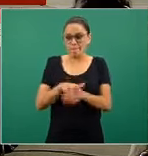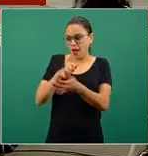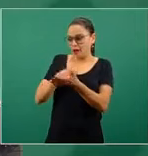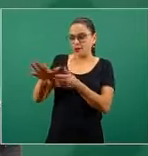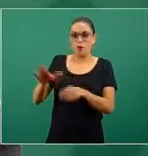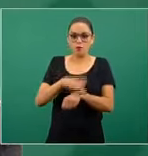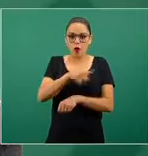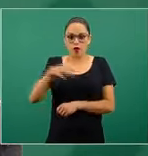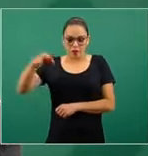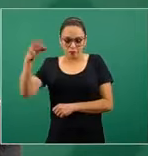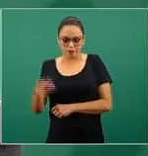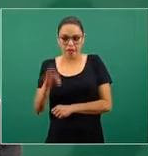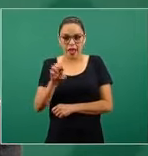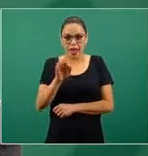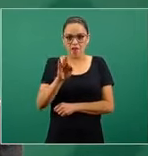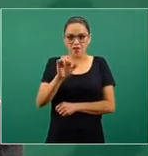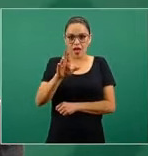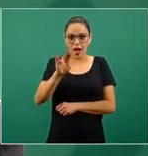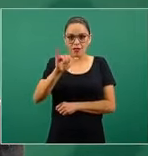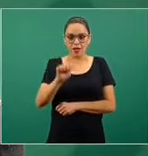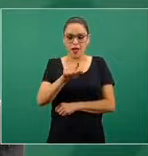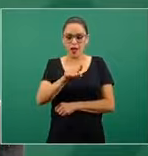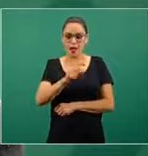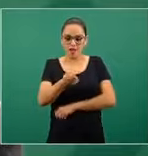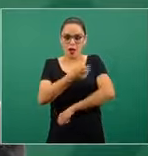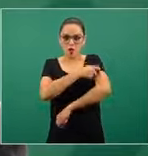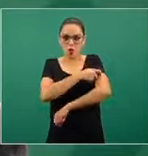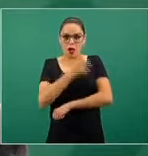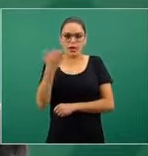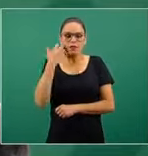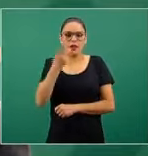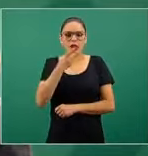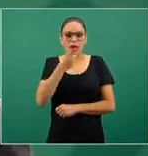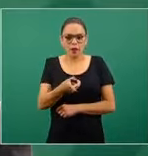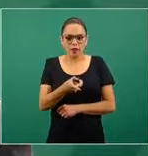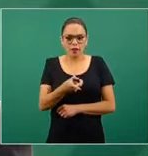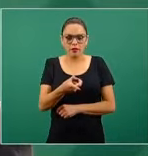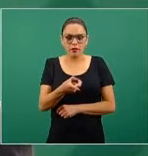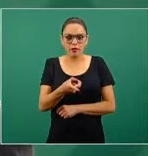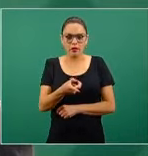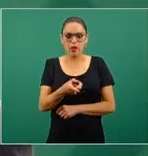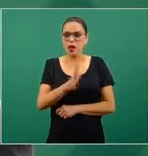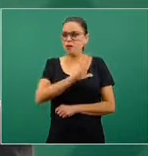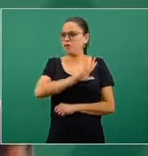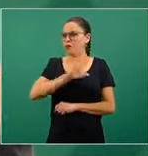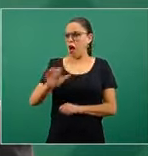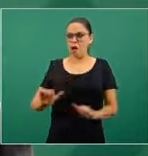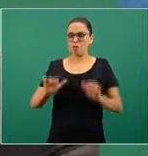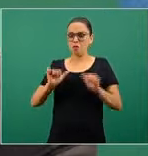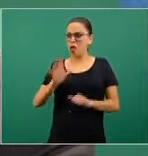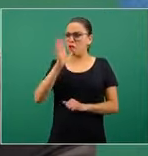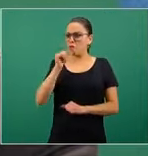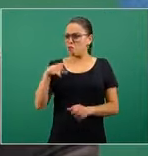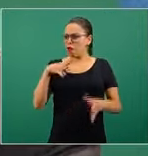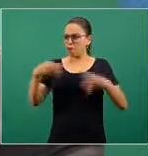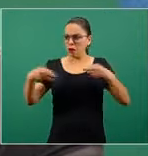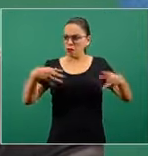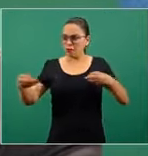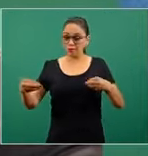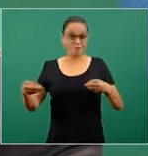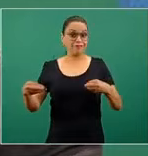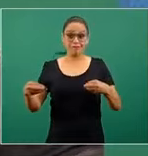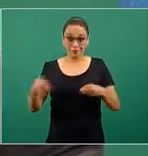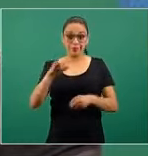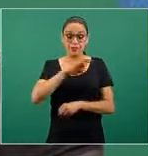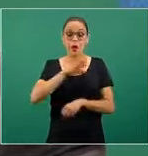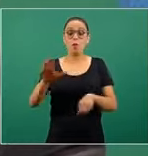las vacunas, eso no implica que pierda la capacidad de propagar el virus, porque el virus se puede alojar temporalmente y